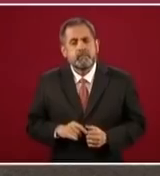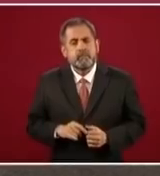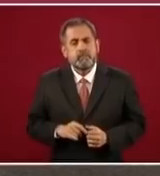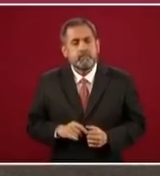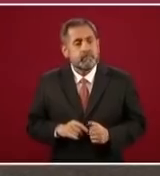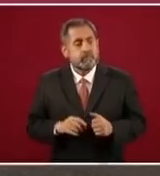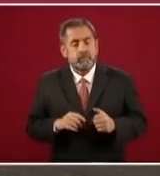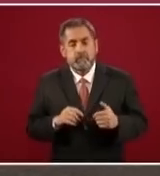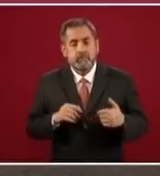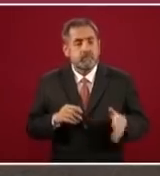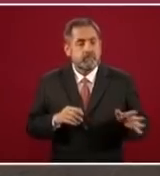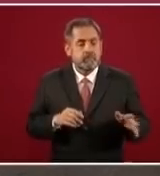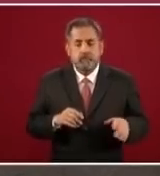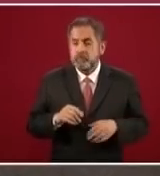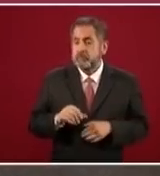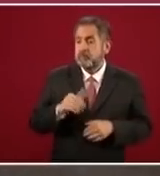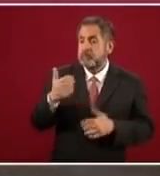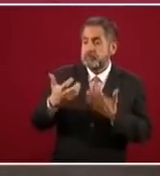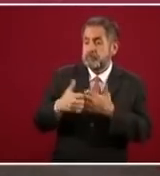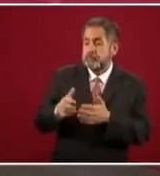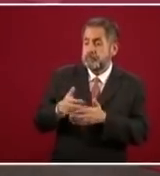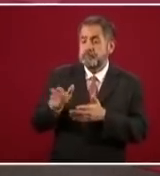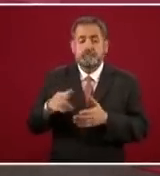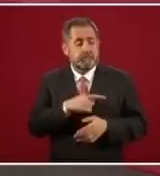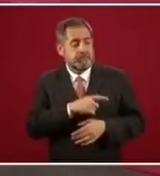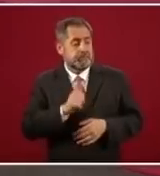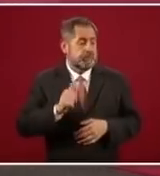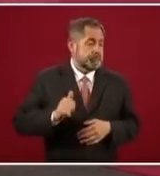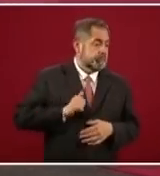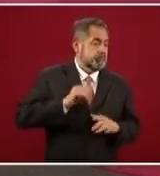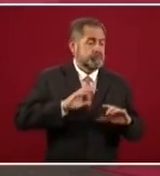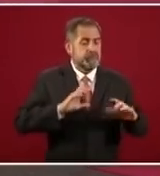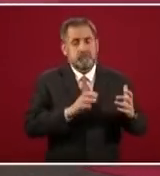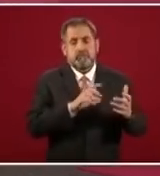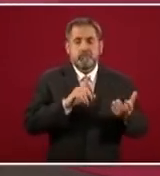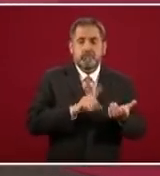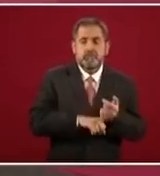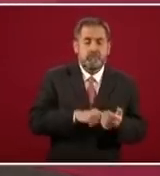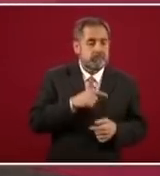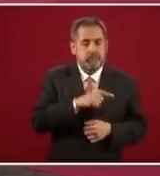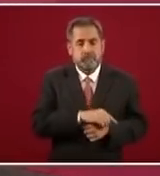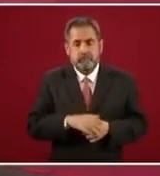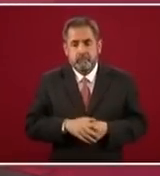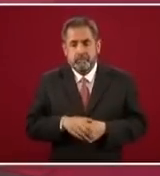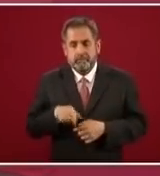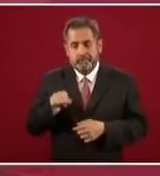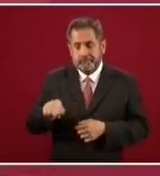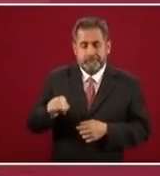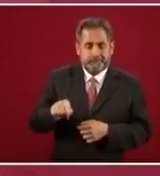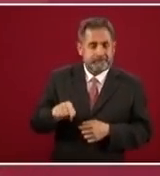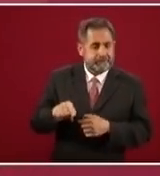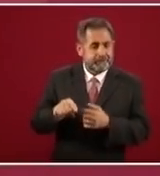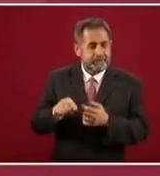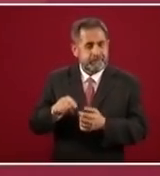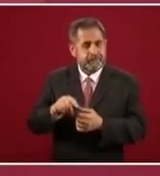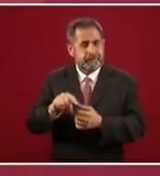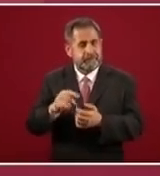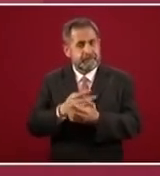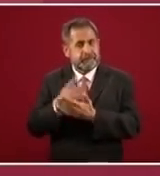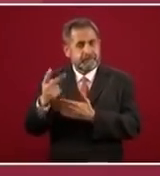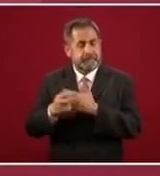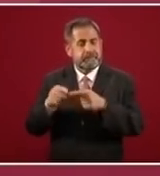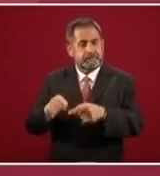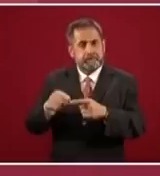dejaron fuera a una empresa porque su proyecto arquitectónico